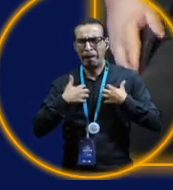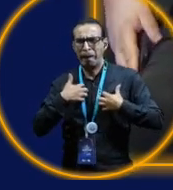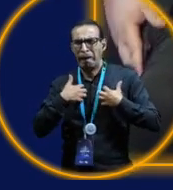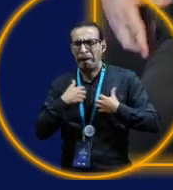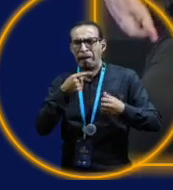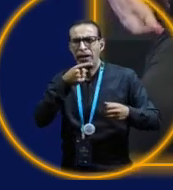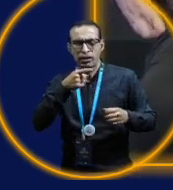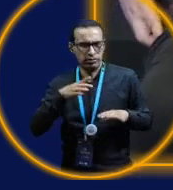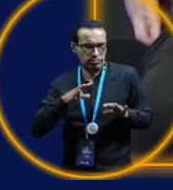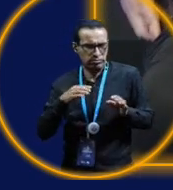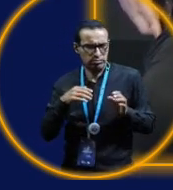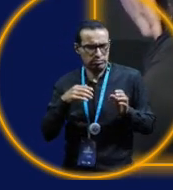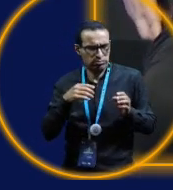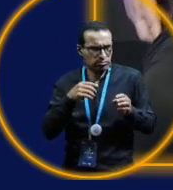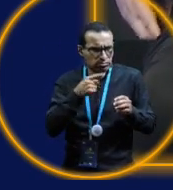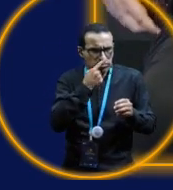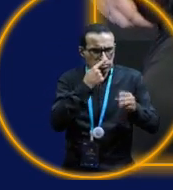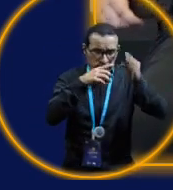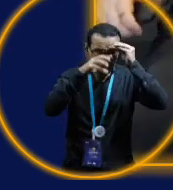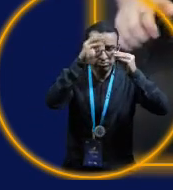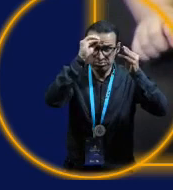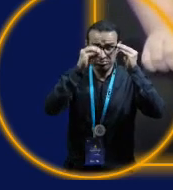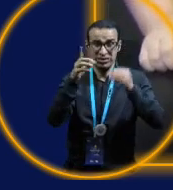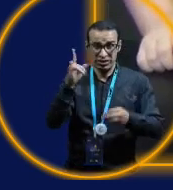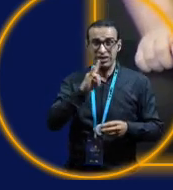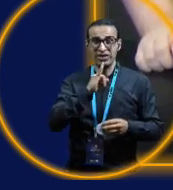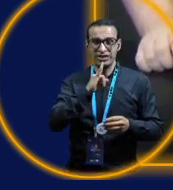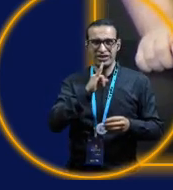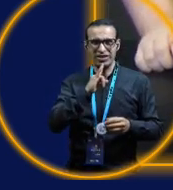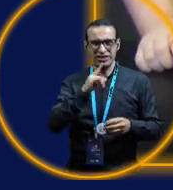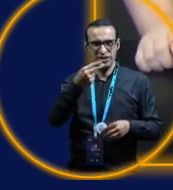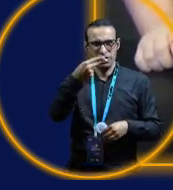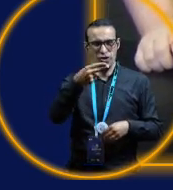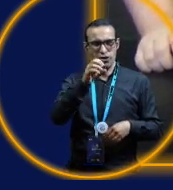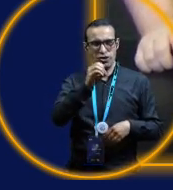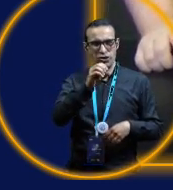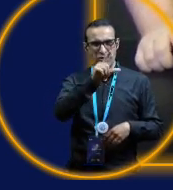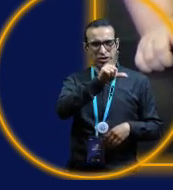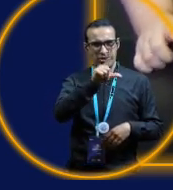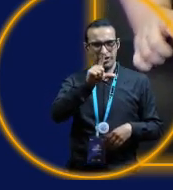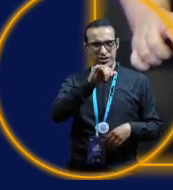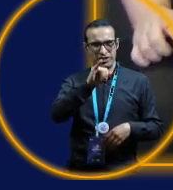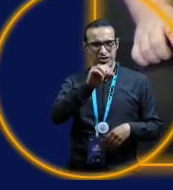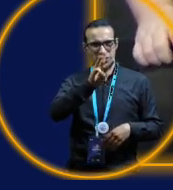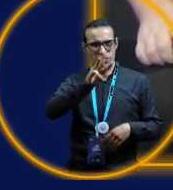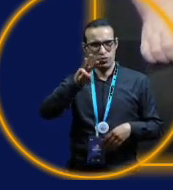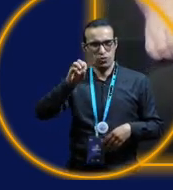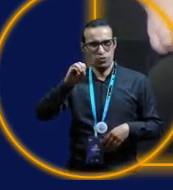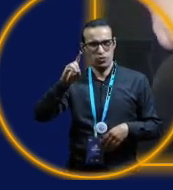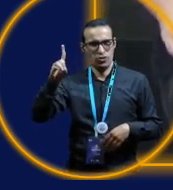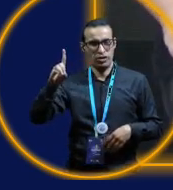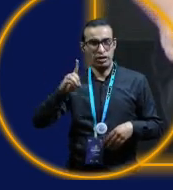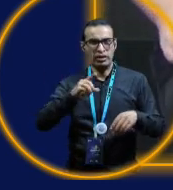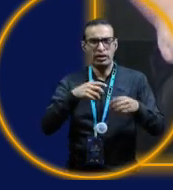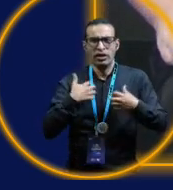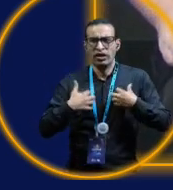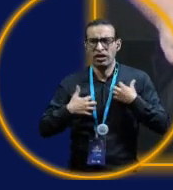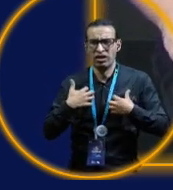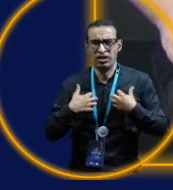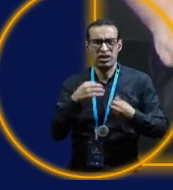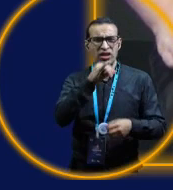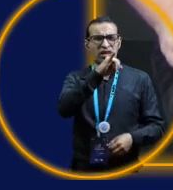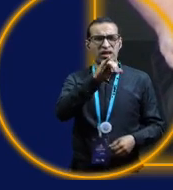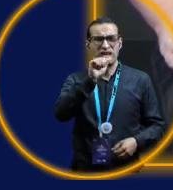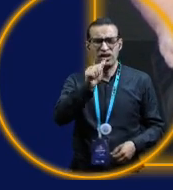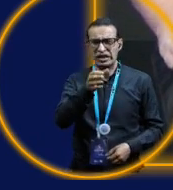mucho visto en Hollywood mucha gente que dice que ahí va a venir a quitar nuestro trabajo va a quitar nuestra